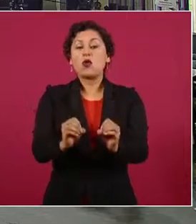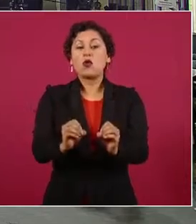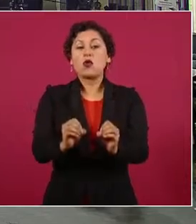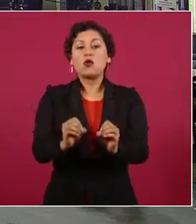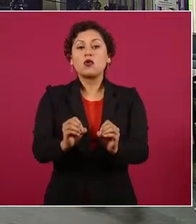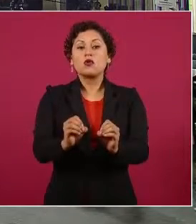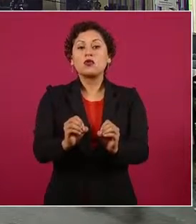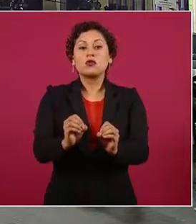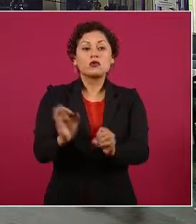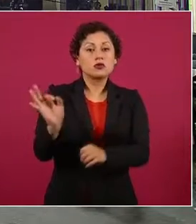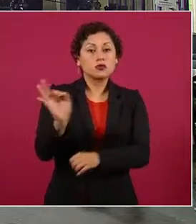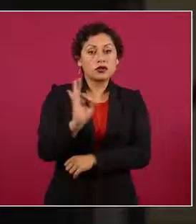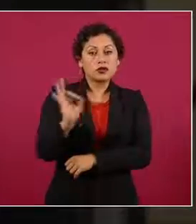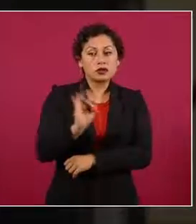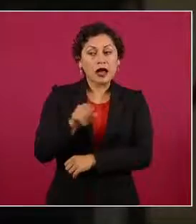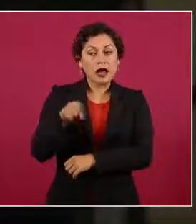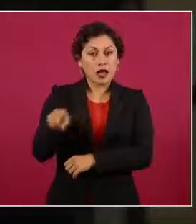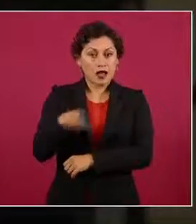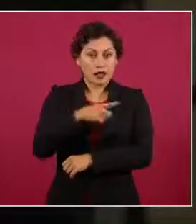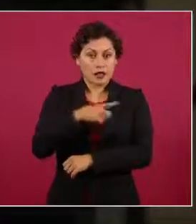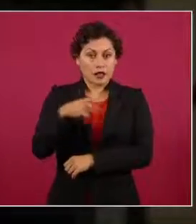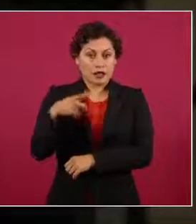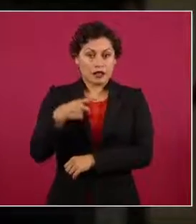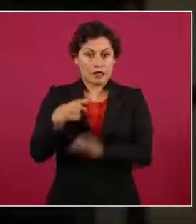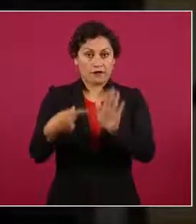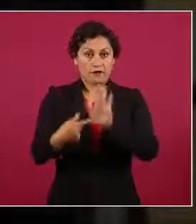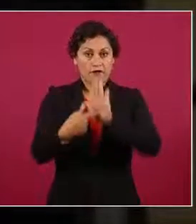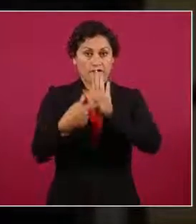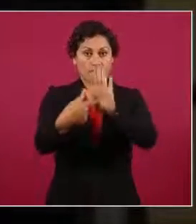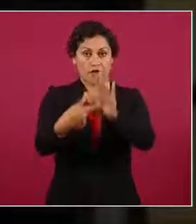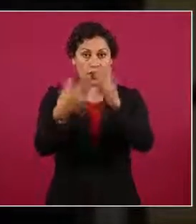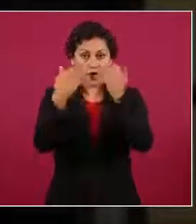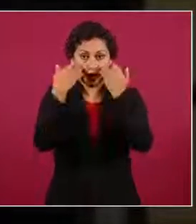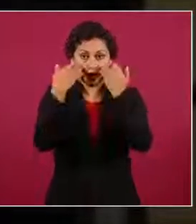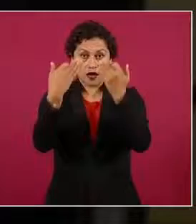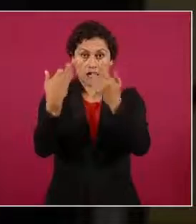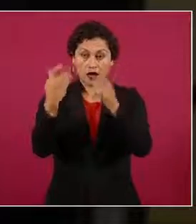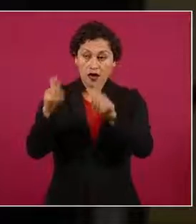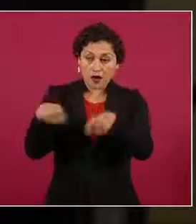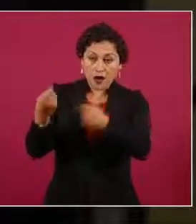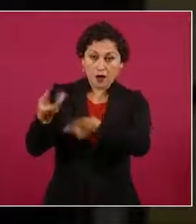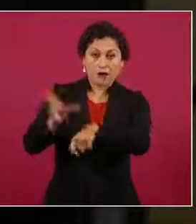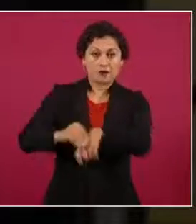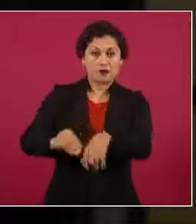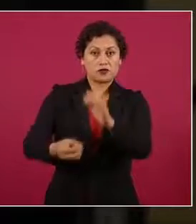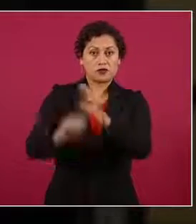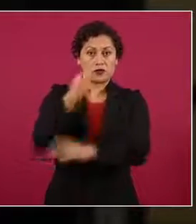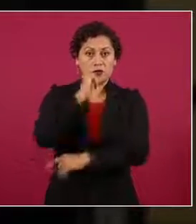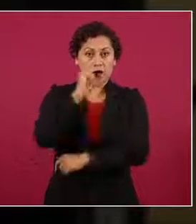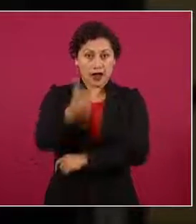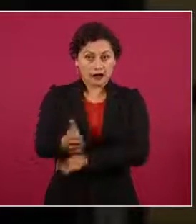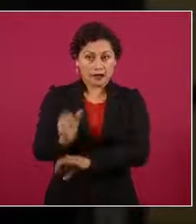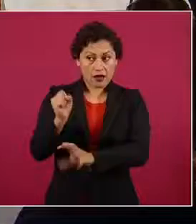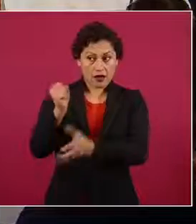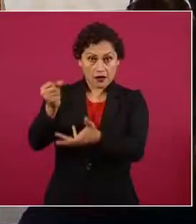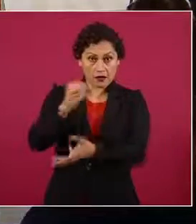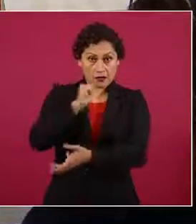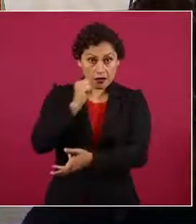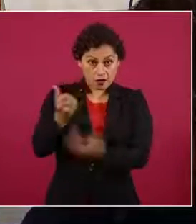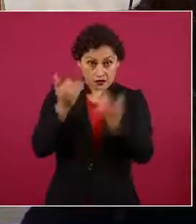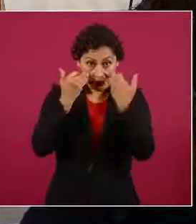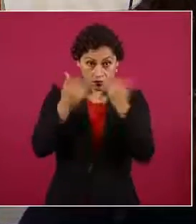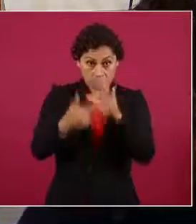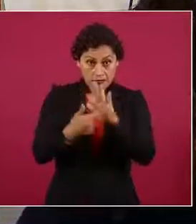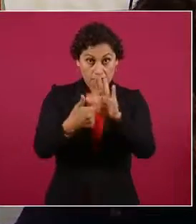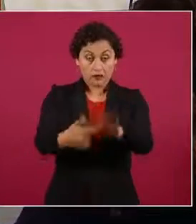contrario, demostrar que no lo ha, que no les ha dado ningún permiso nuevo y que no les ha dado financiamiento. Es que